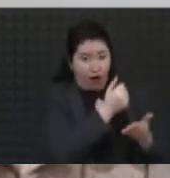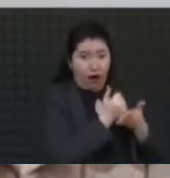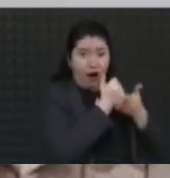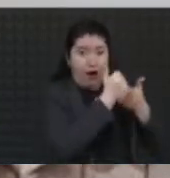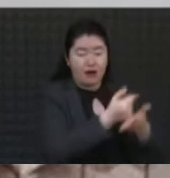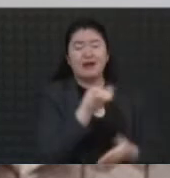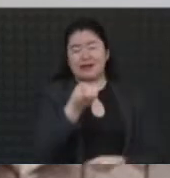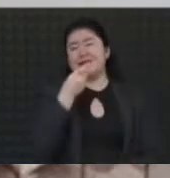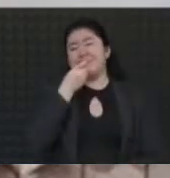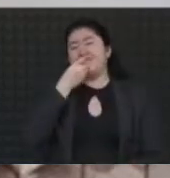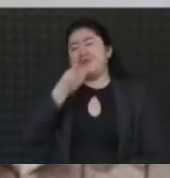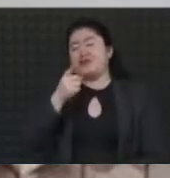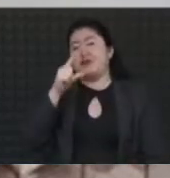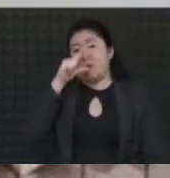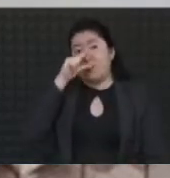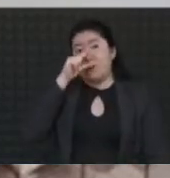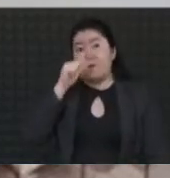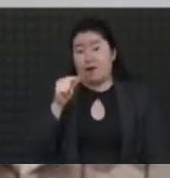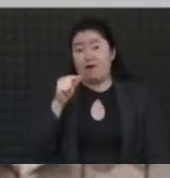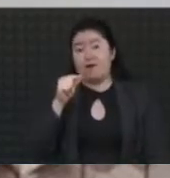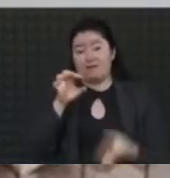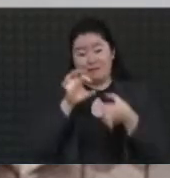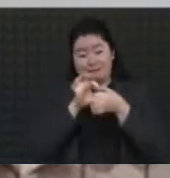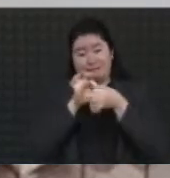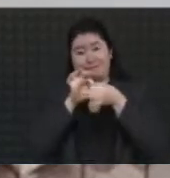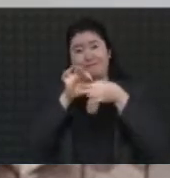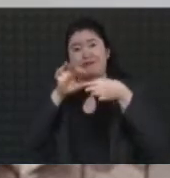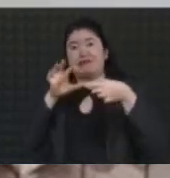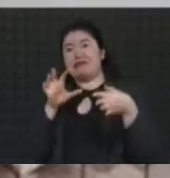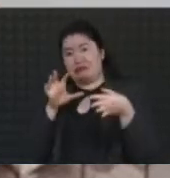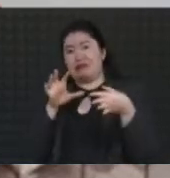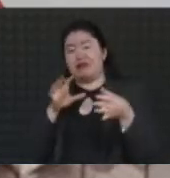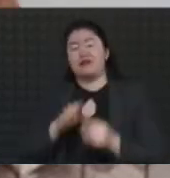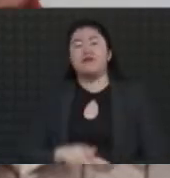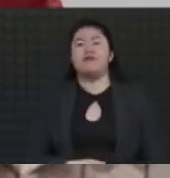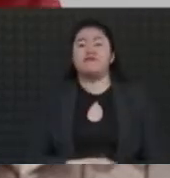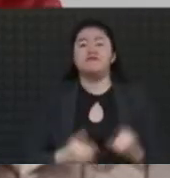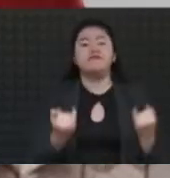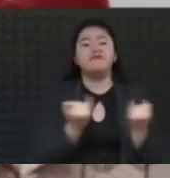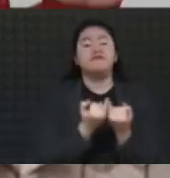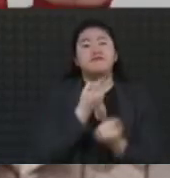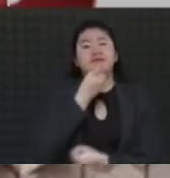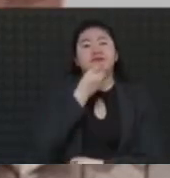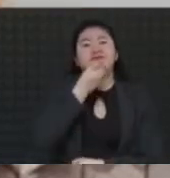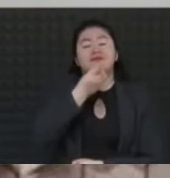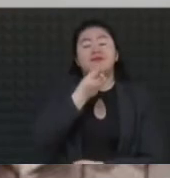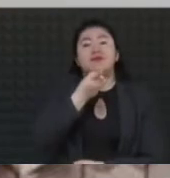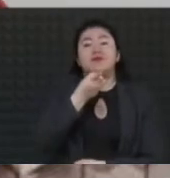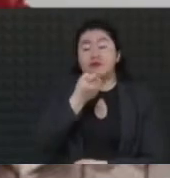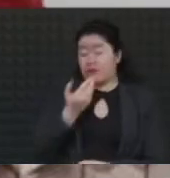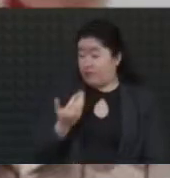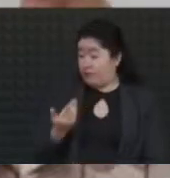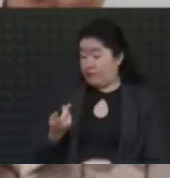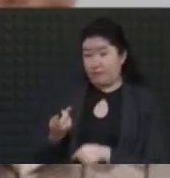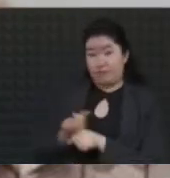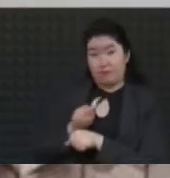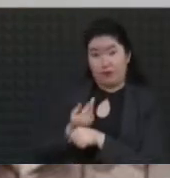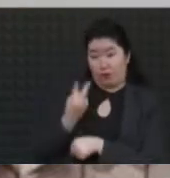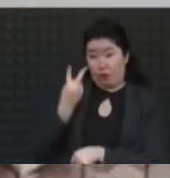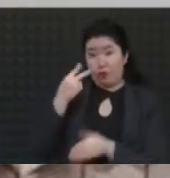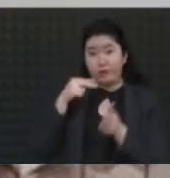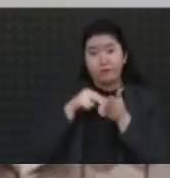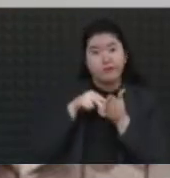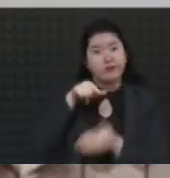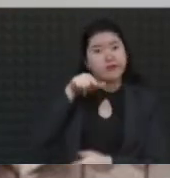la falla. Además, menciona que se registraron deformaciones en